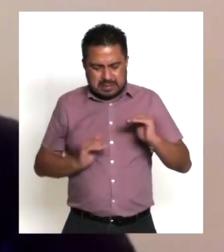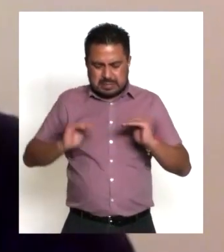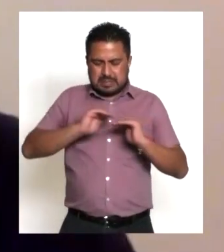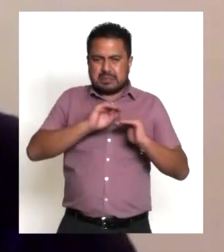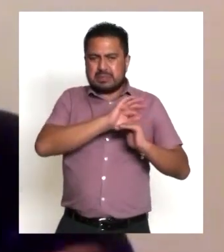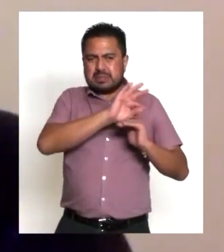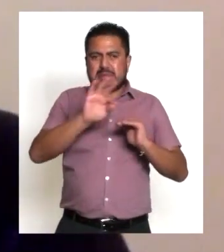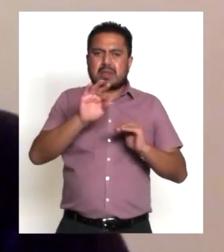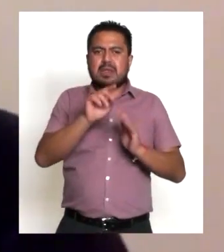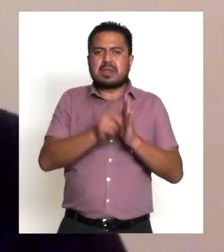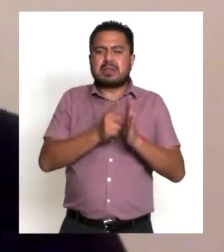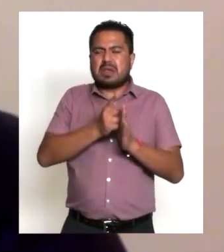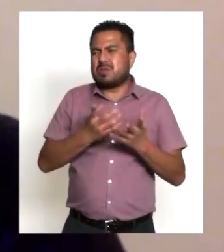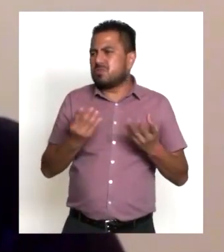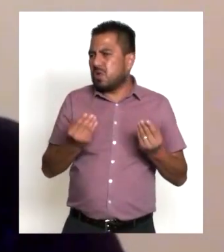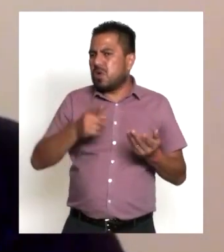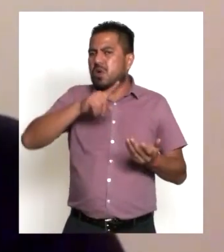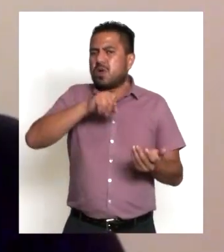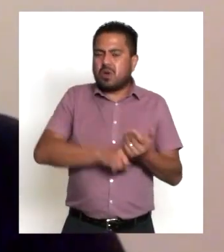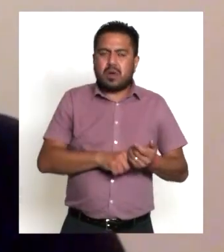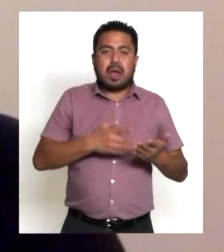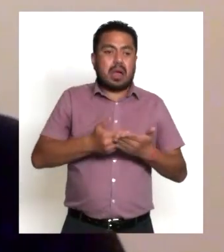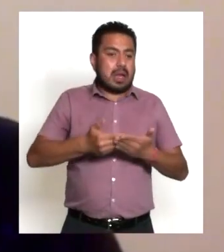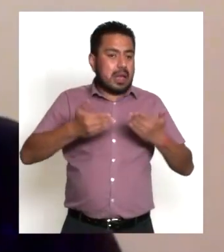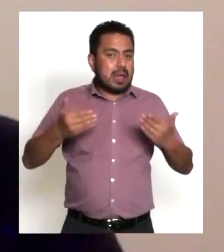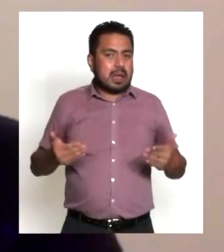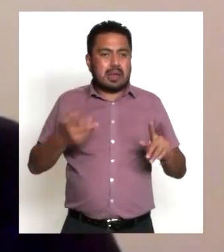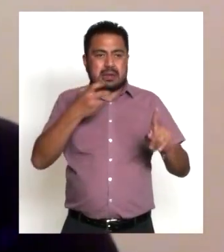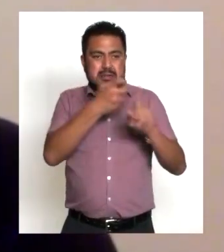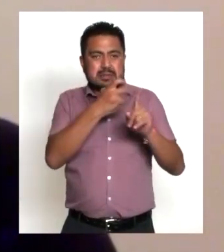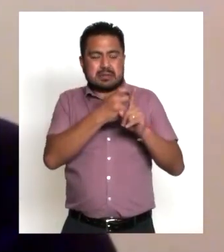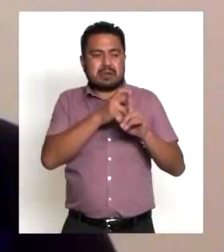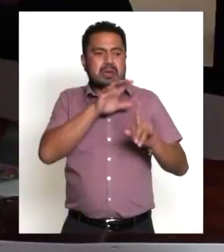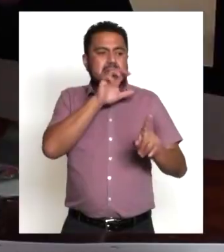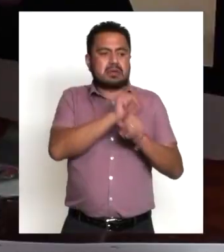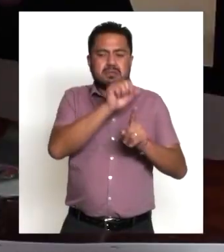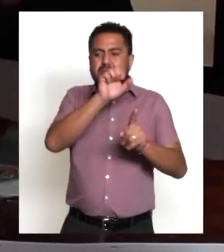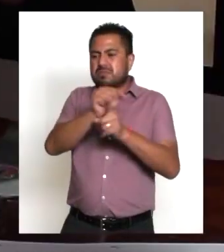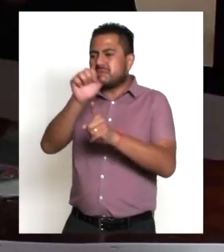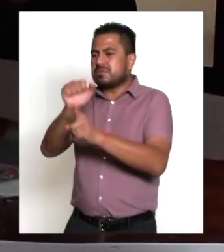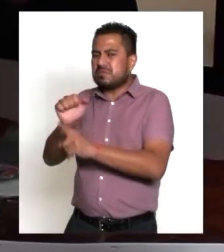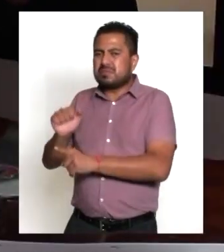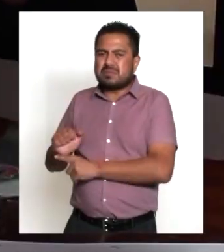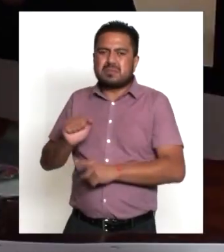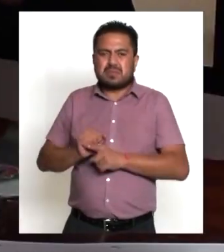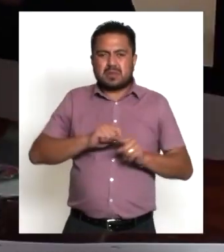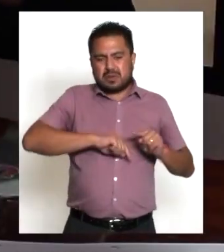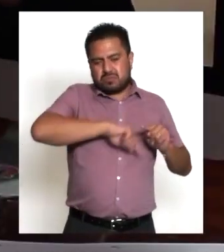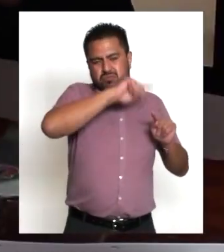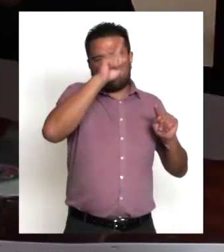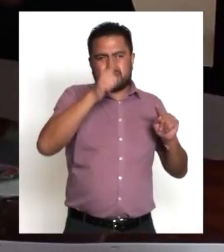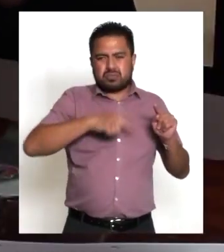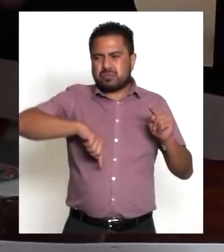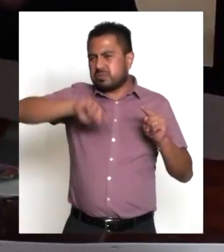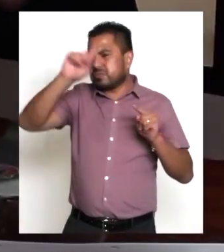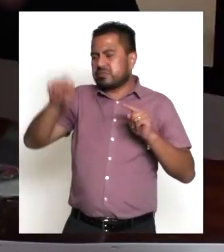encima. Bueno, los discos actuales son muchos. Y entonces ese electroimán va llevando una